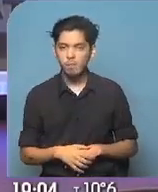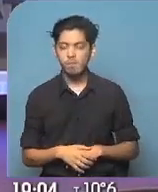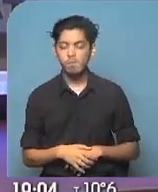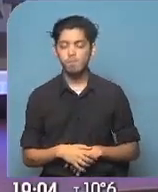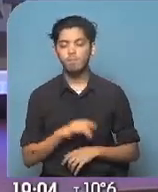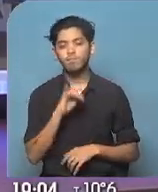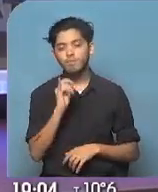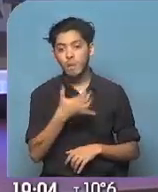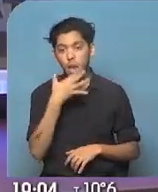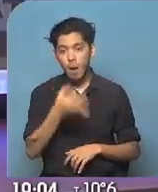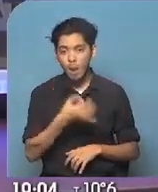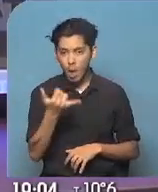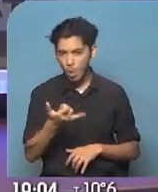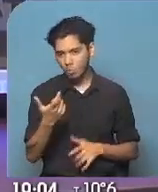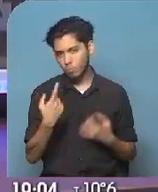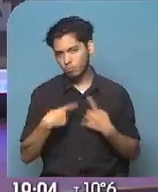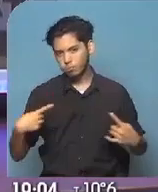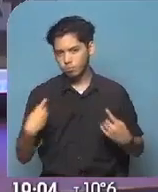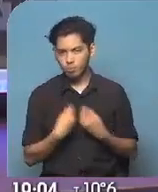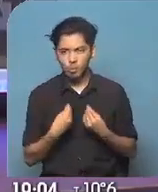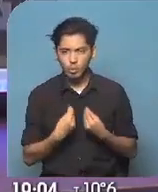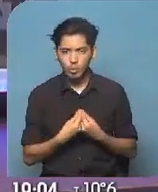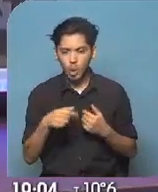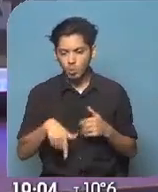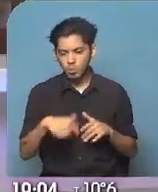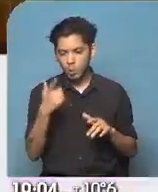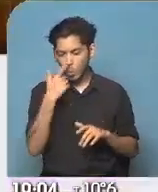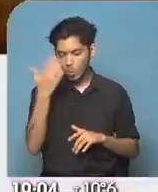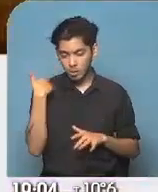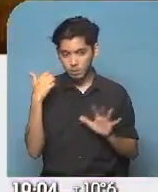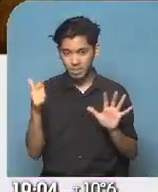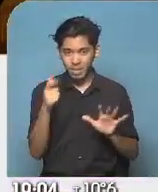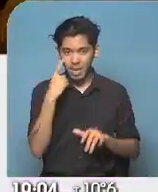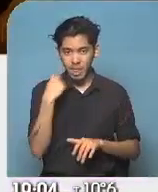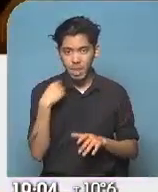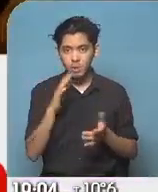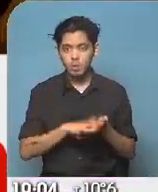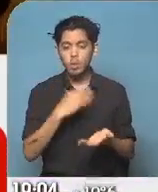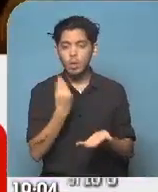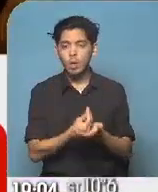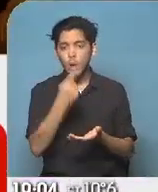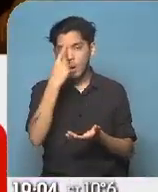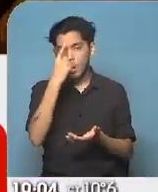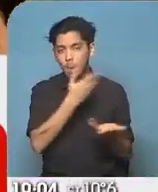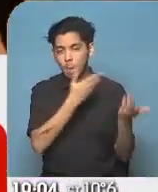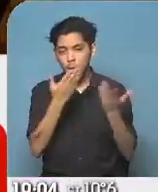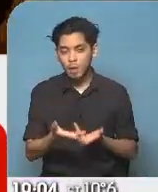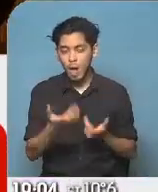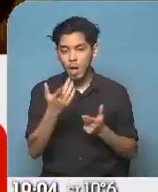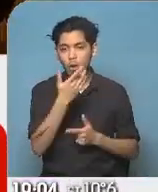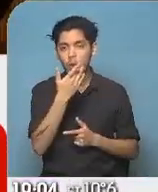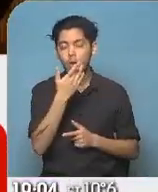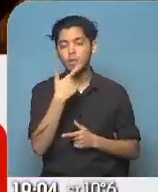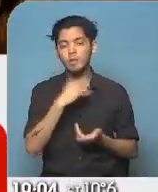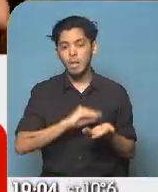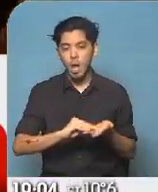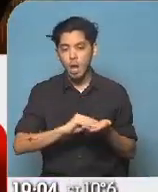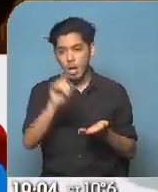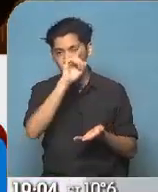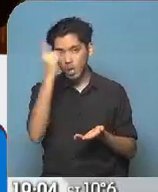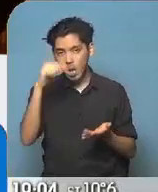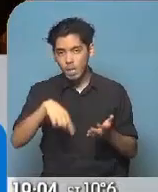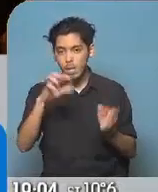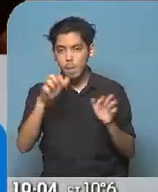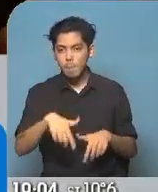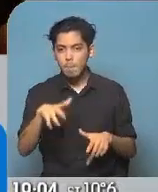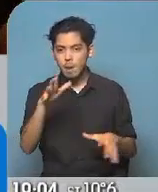y la verdad es que hubo de todo en estos seis días de exposición de invitados aquí en el senado de la nación son tres comisiones este plenario